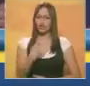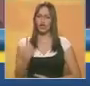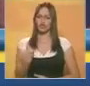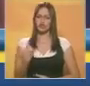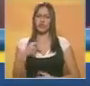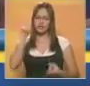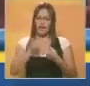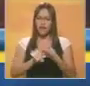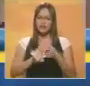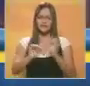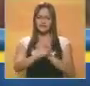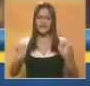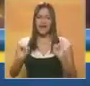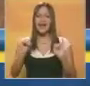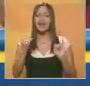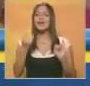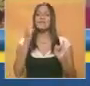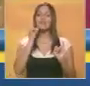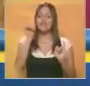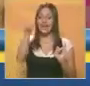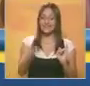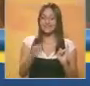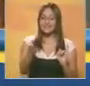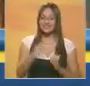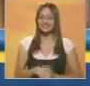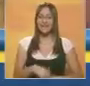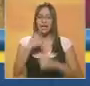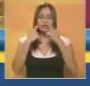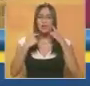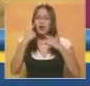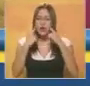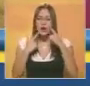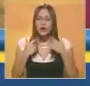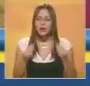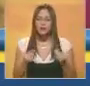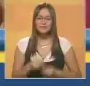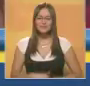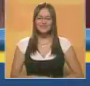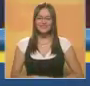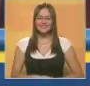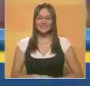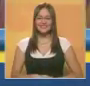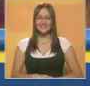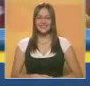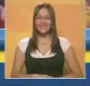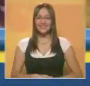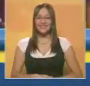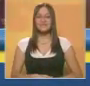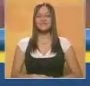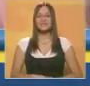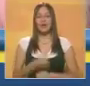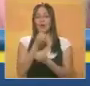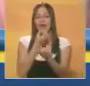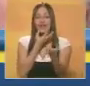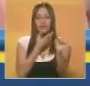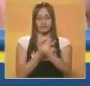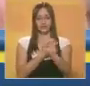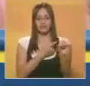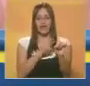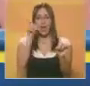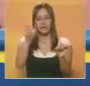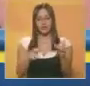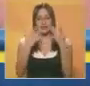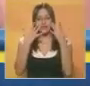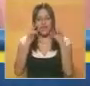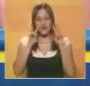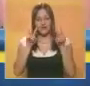te casaste finalmente con Rosarito. No, lloro. Bueno, eso no lo puedo decir todavía. Prefiero que la gente vea